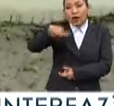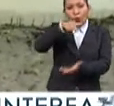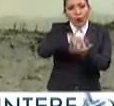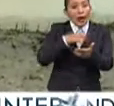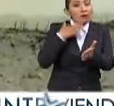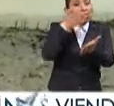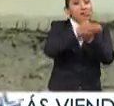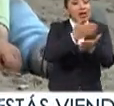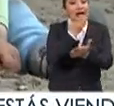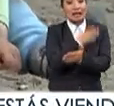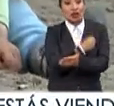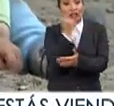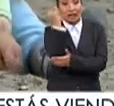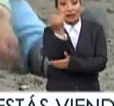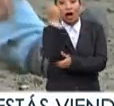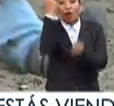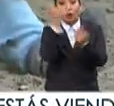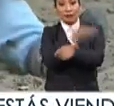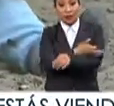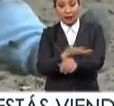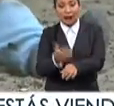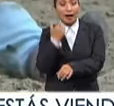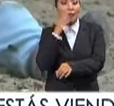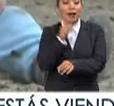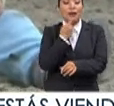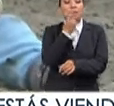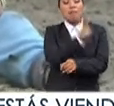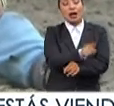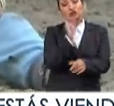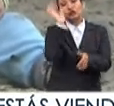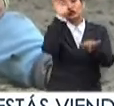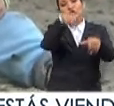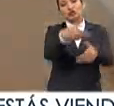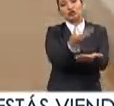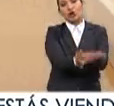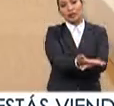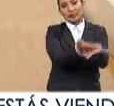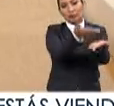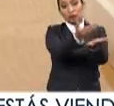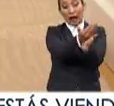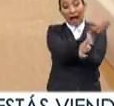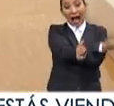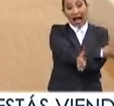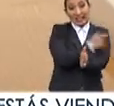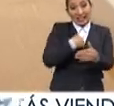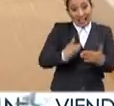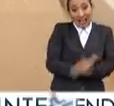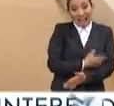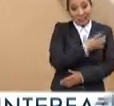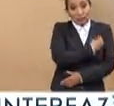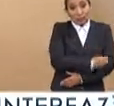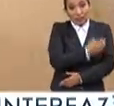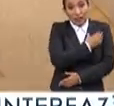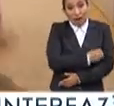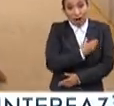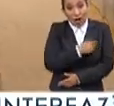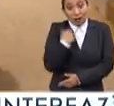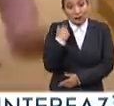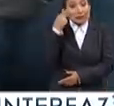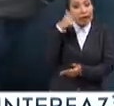un lugar para sus hijos algunas familias optan por enviar solicitudes incluso antes del nacimiento de sus hijos